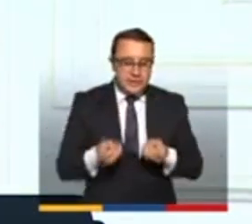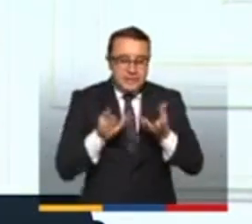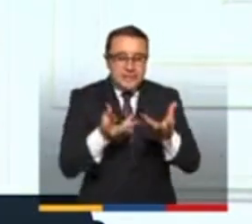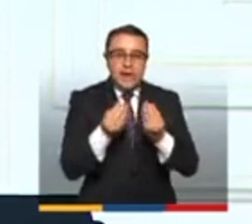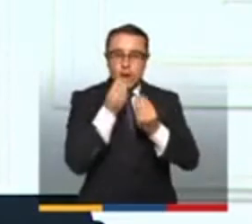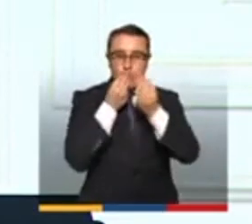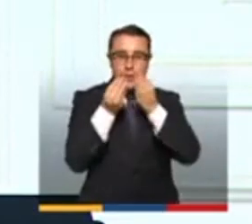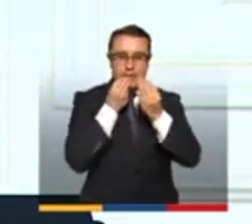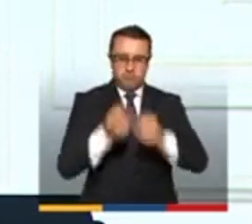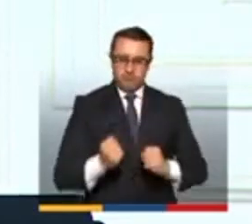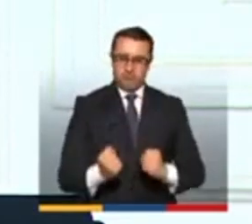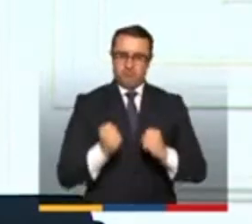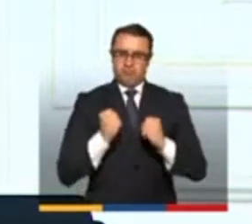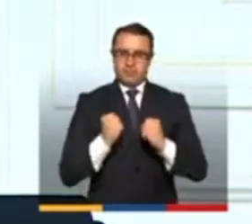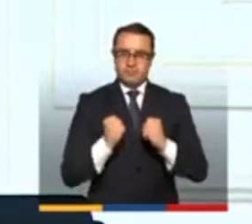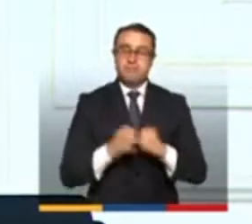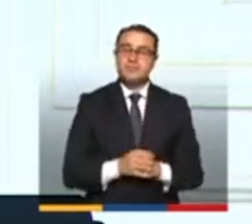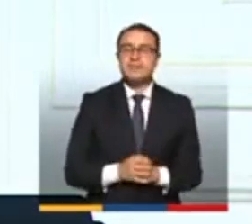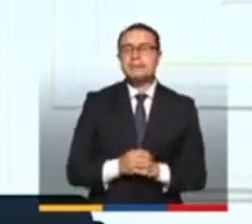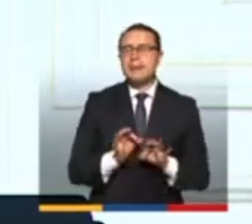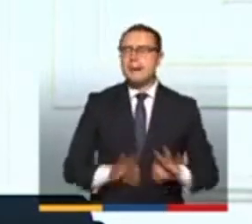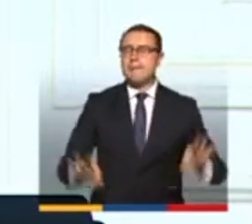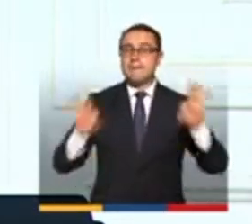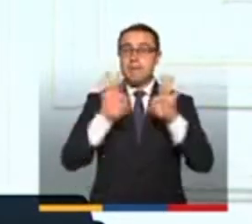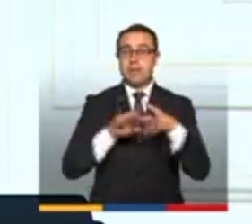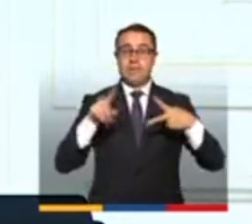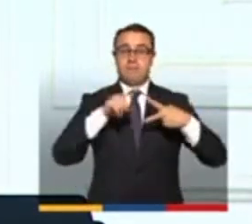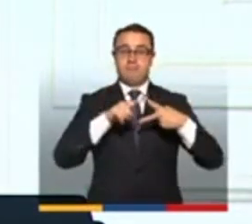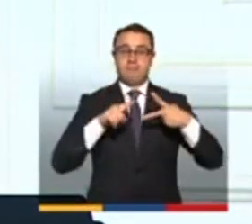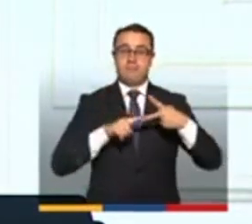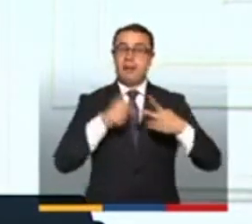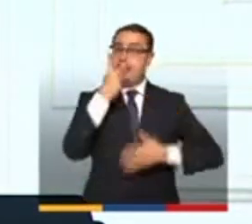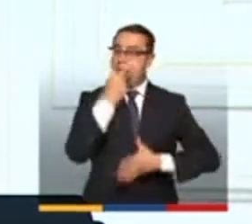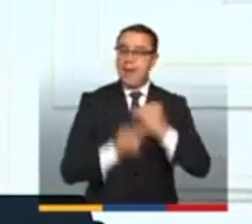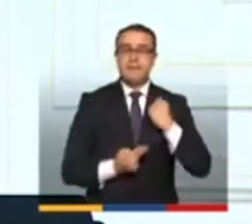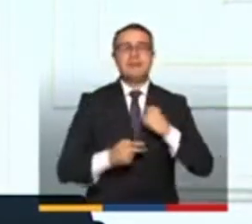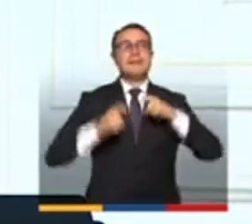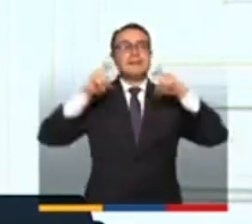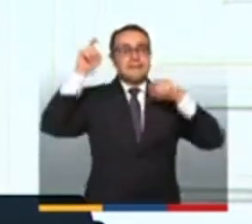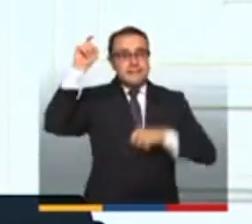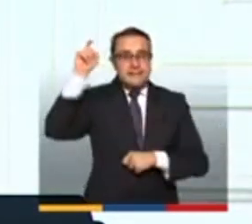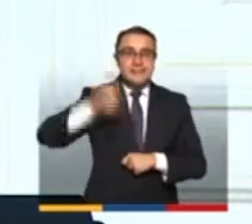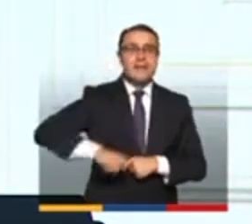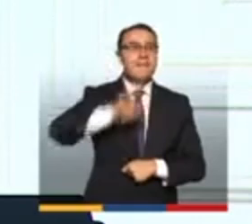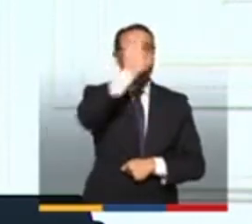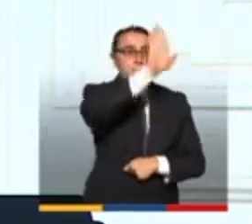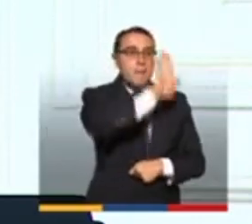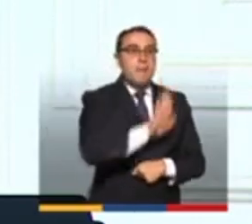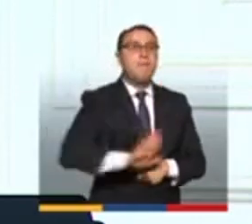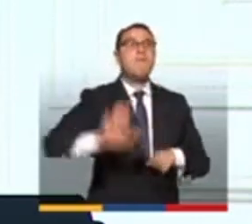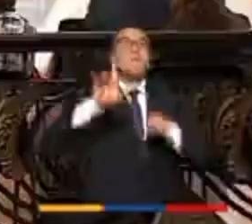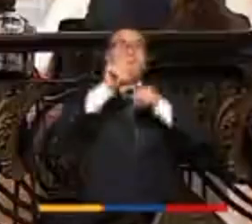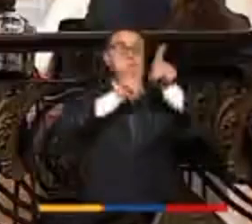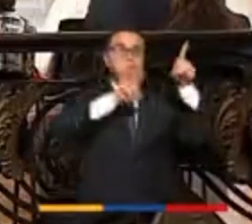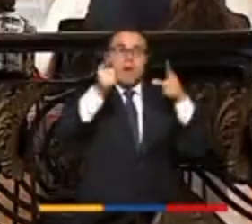es imprescindible que ambas lo que generen es una economía regional,